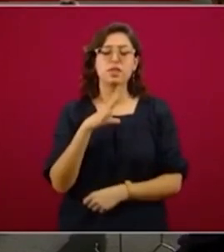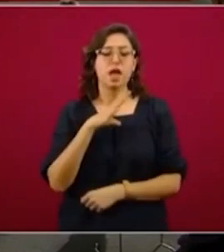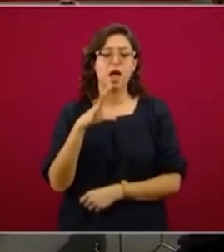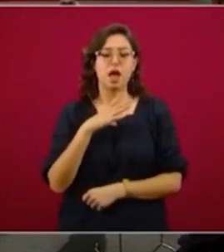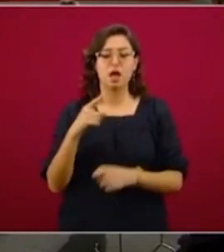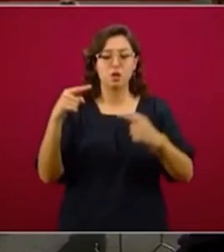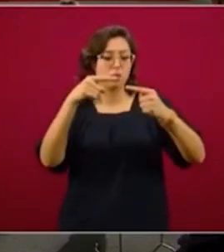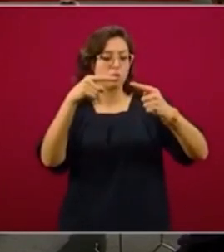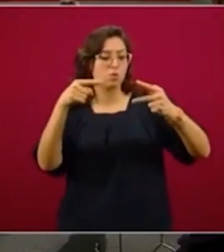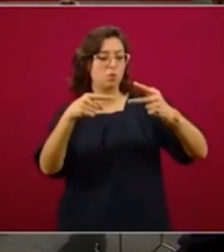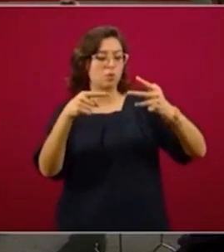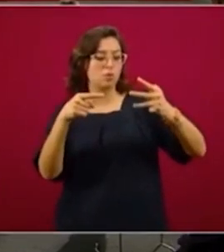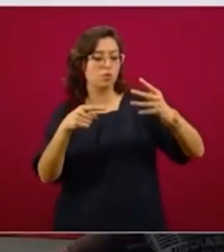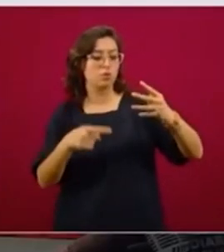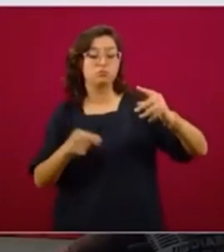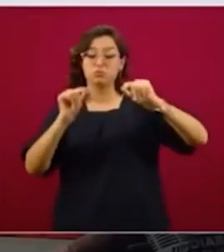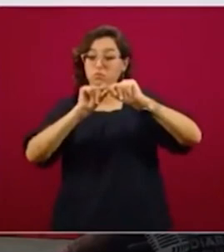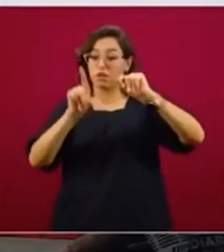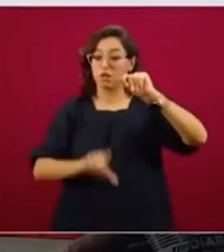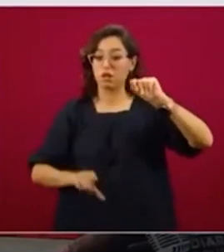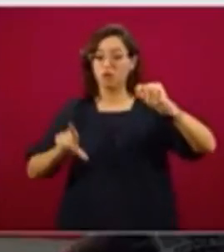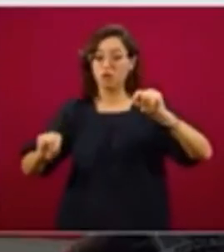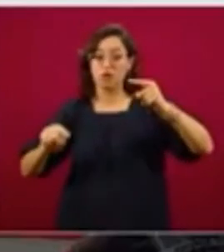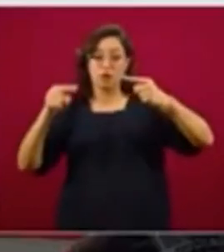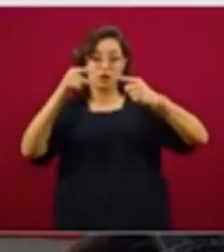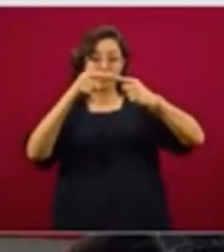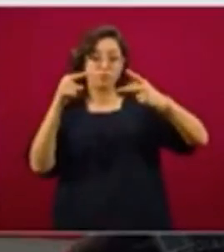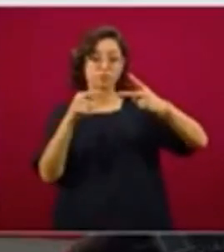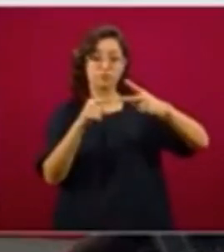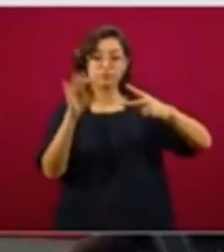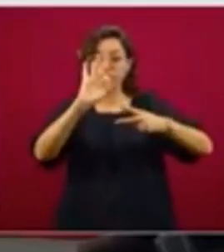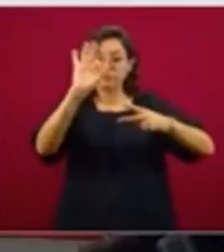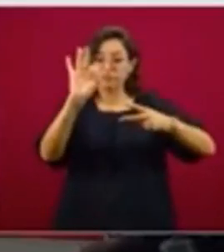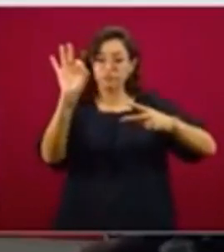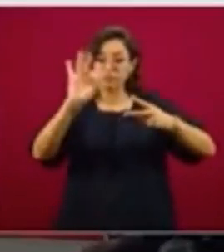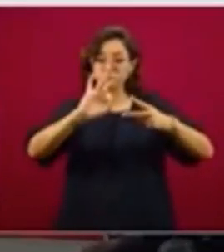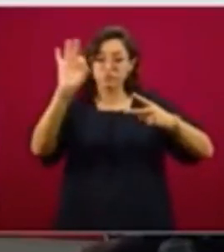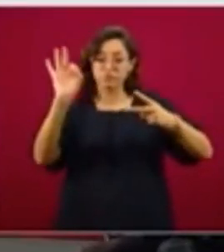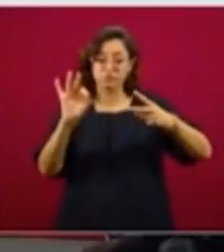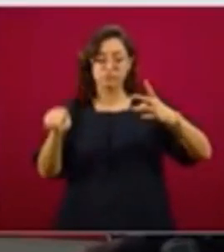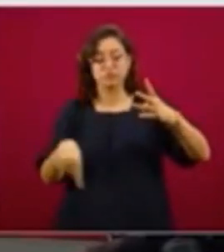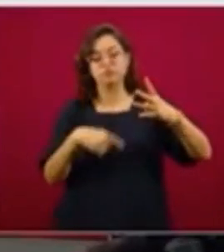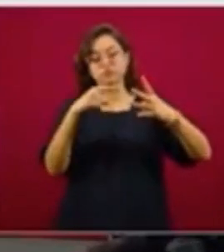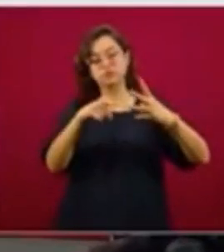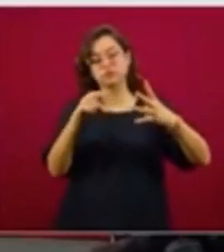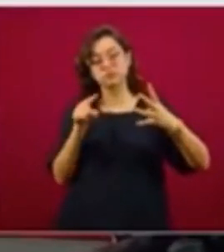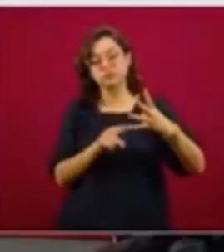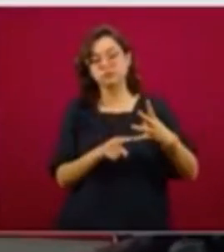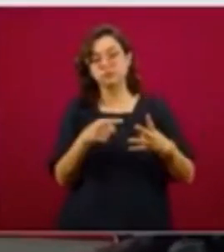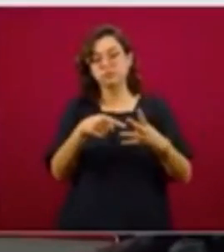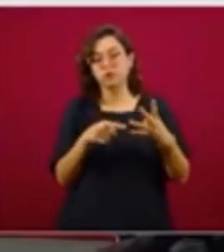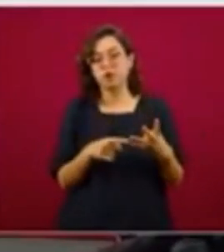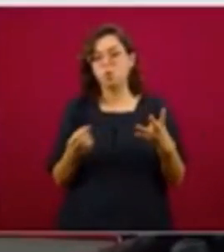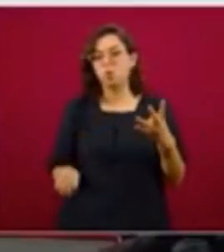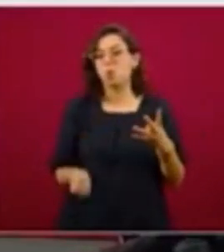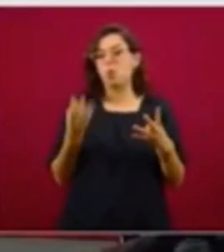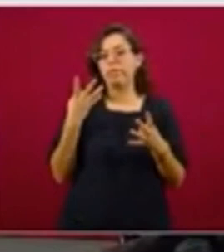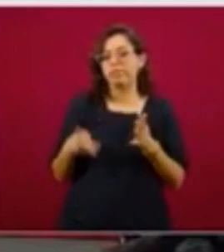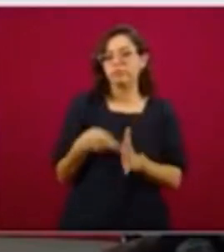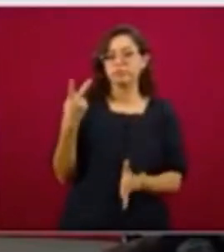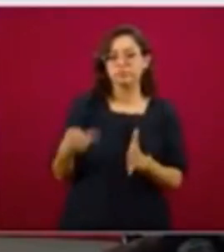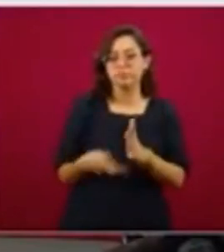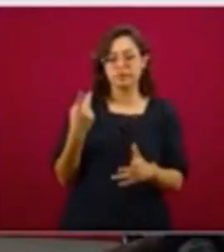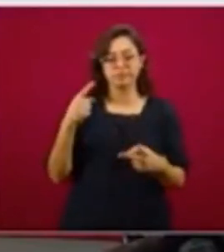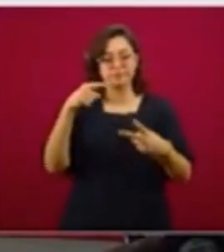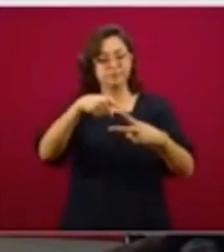indicadores nacionales dos indicadores de porcentaje o de proporción y dos indicadores de tendencia los dos indicadores